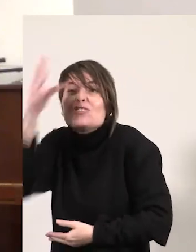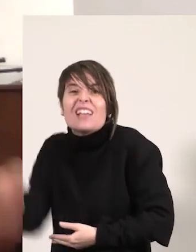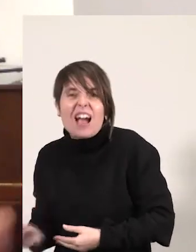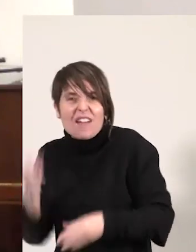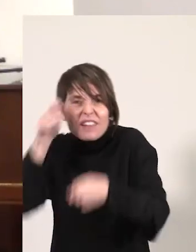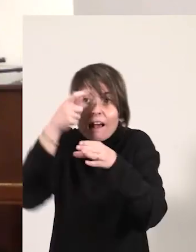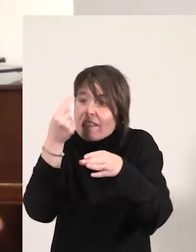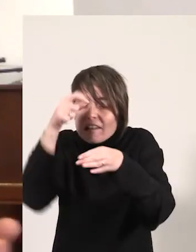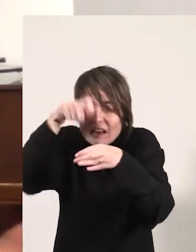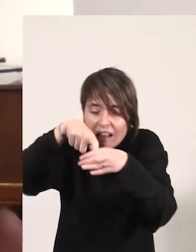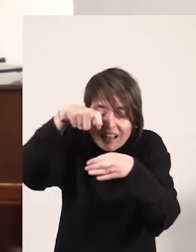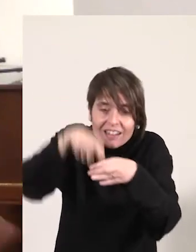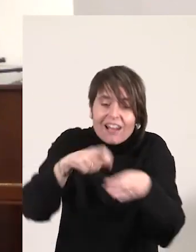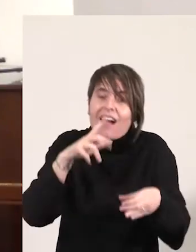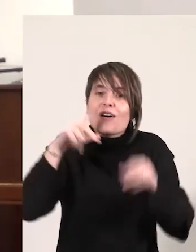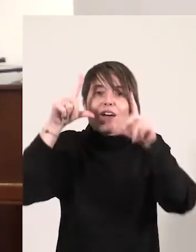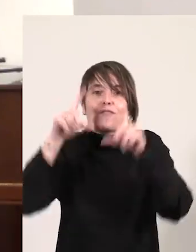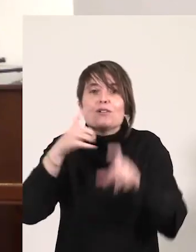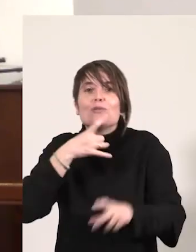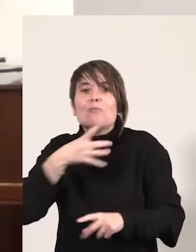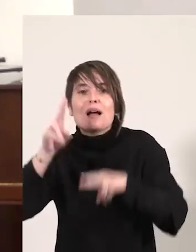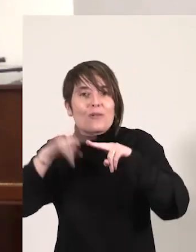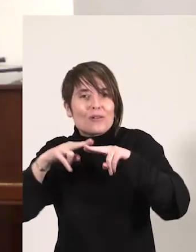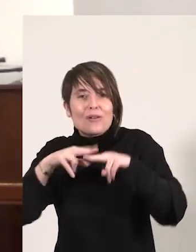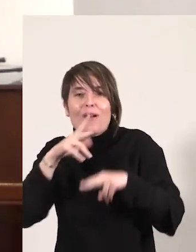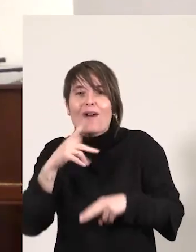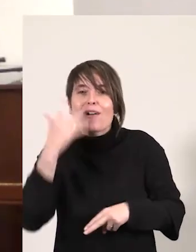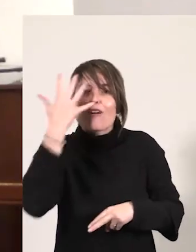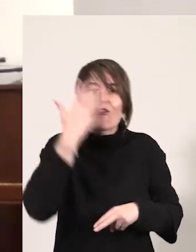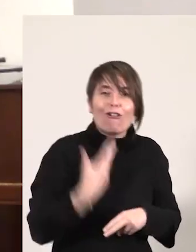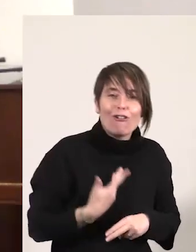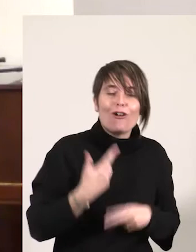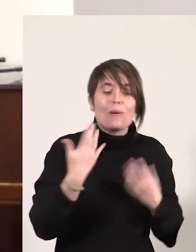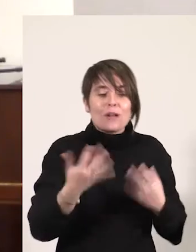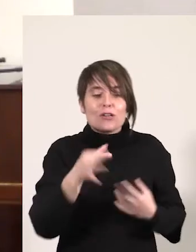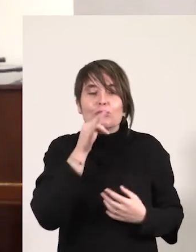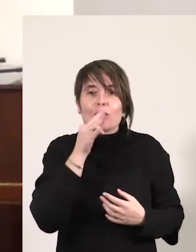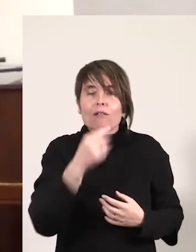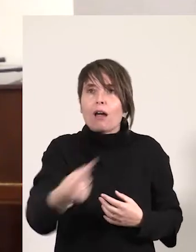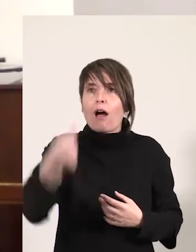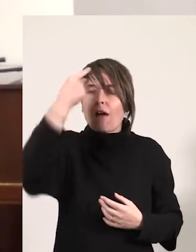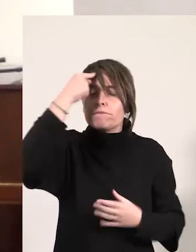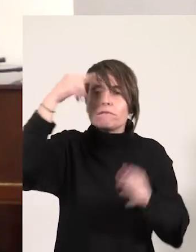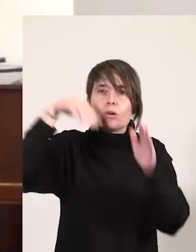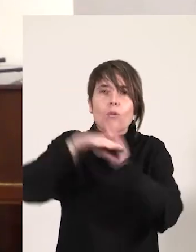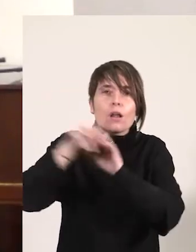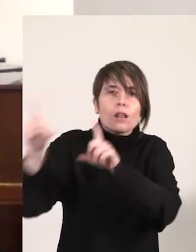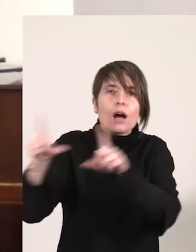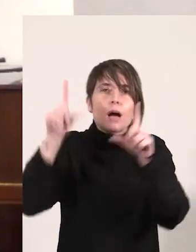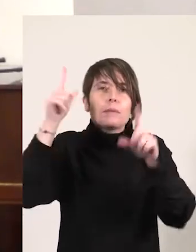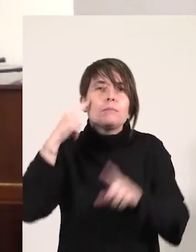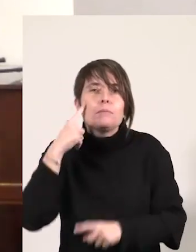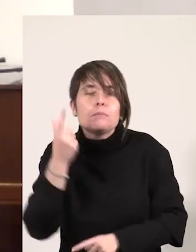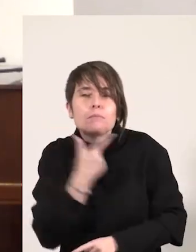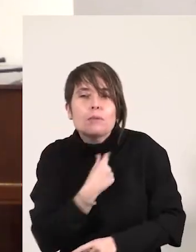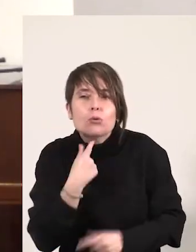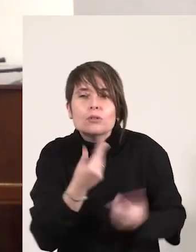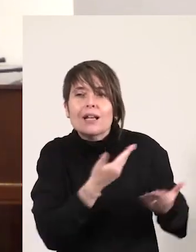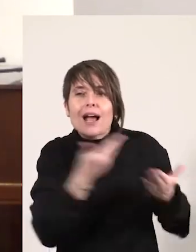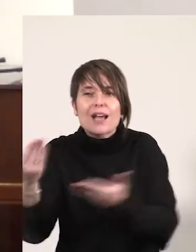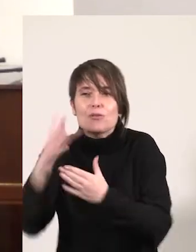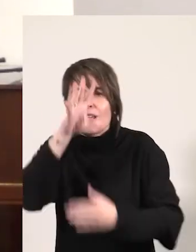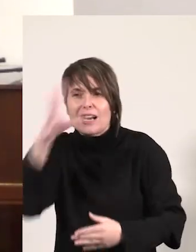Una ayudita para los niños de África, y que ahora mismo, pues en lugar de fotos en blanco y negro son fotos en color, pero tenemos todavía esta imagen